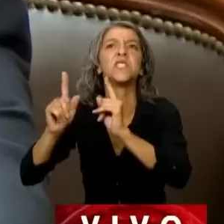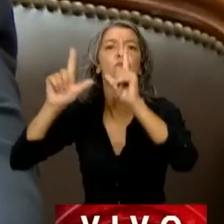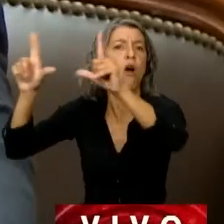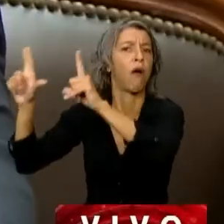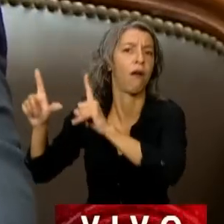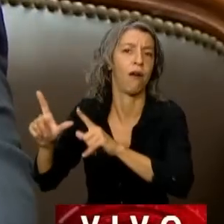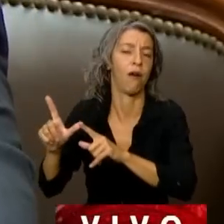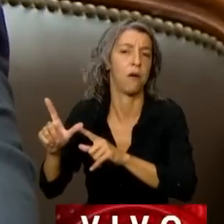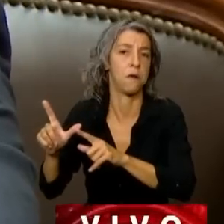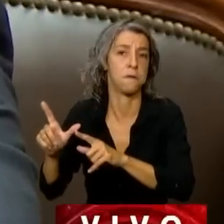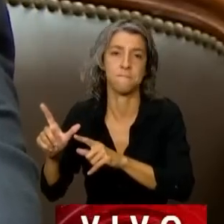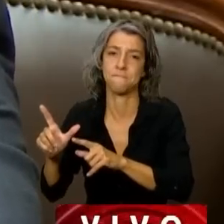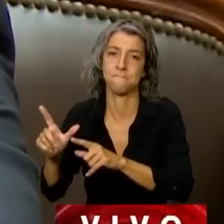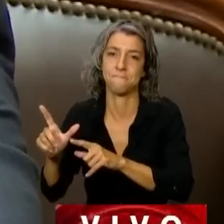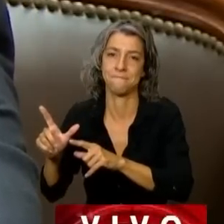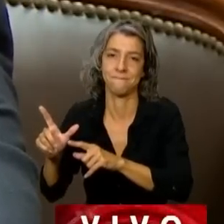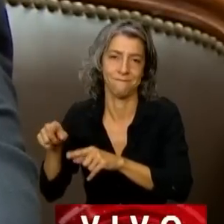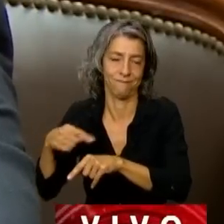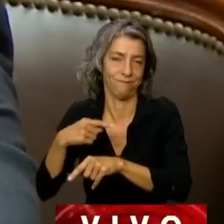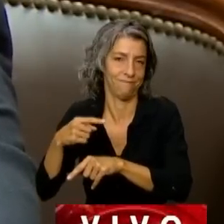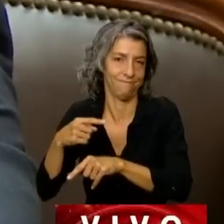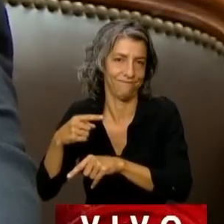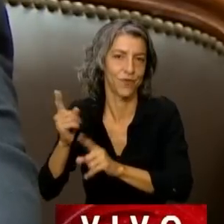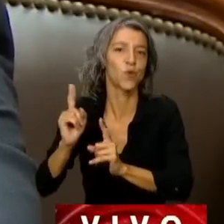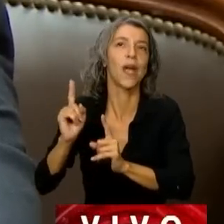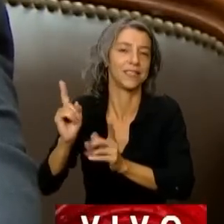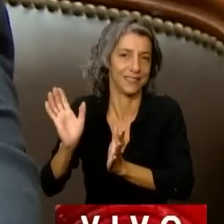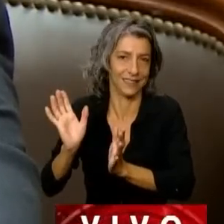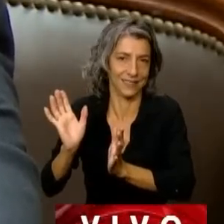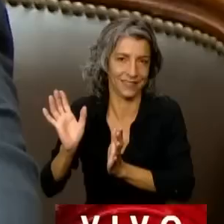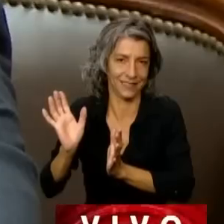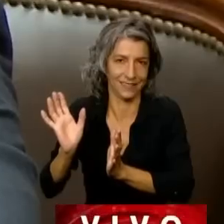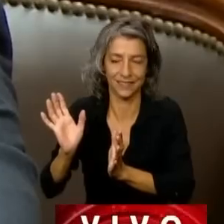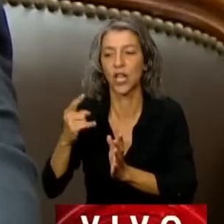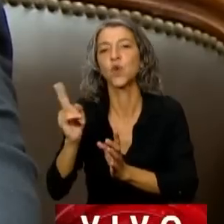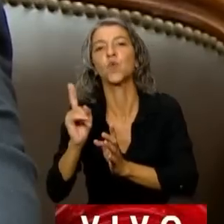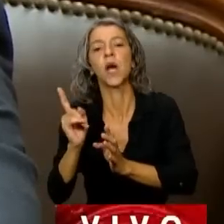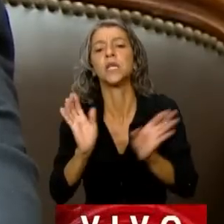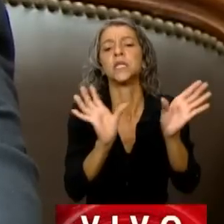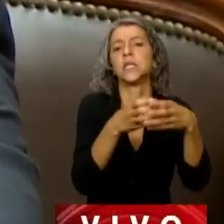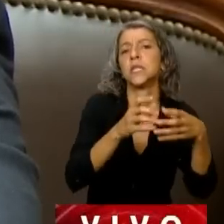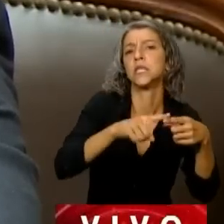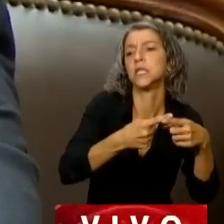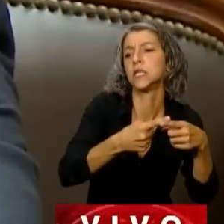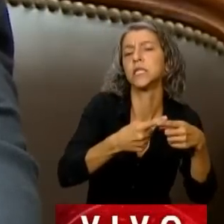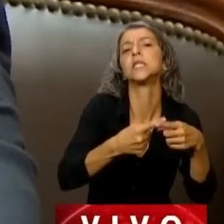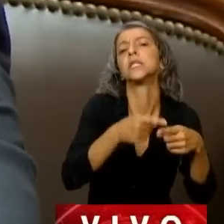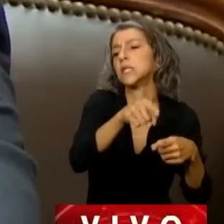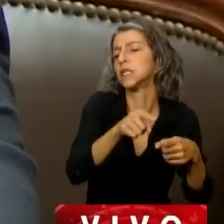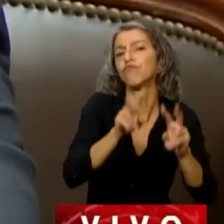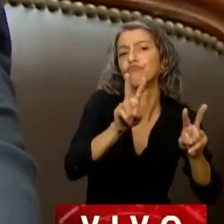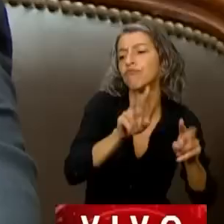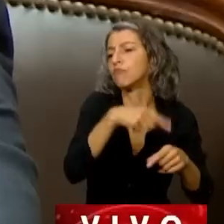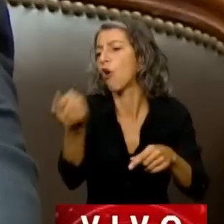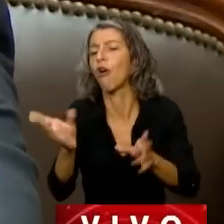del Gobierno Nacional, no son empleados del Partido Justicialista, no son empleados del Frente para